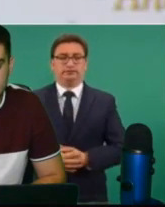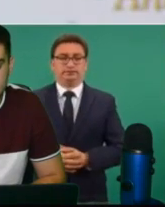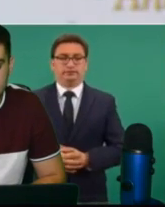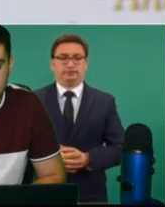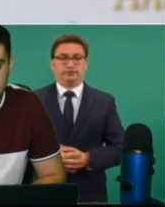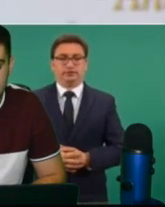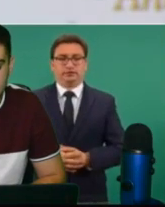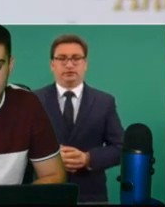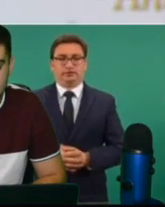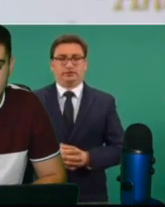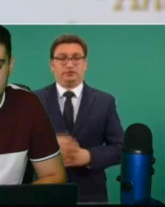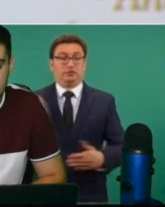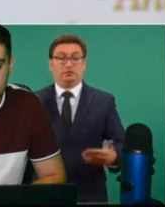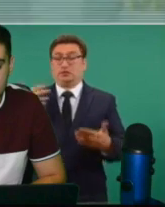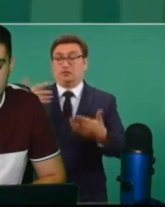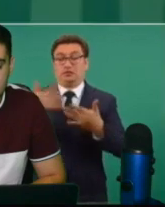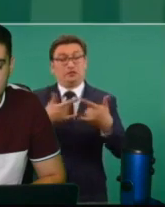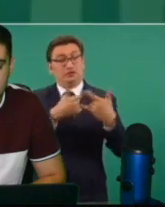en la historia